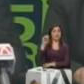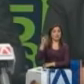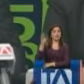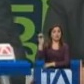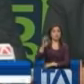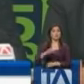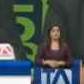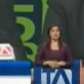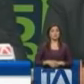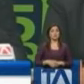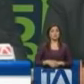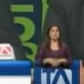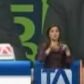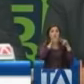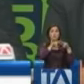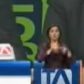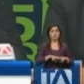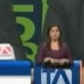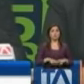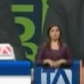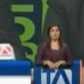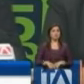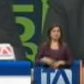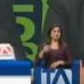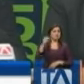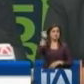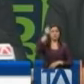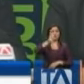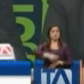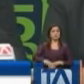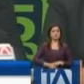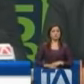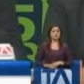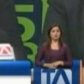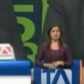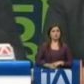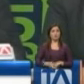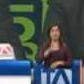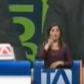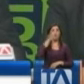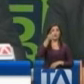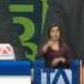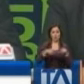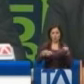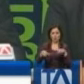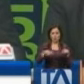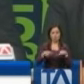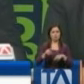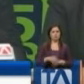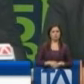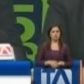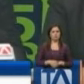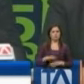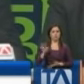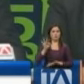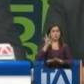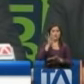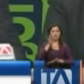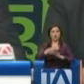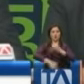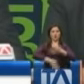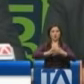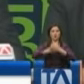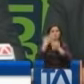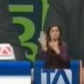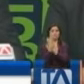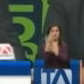que esa revisión se efectúe de manera inmediata, en un lugar público, con la presencia de todos los medios